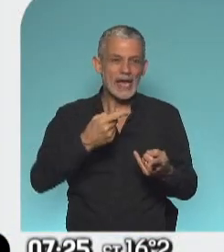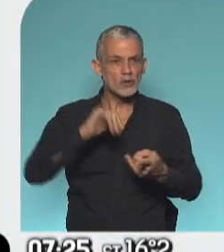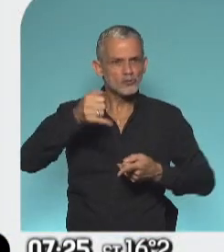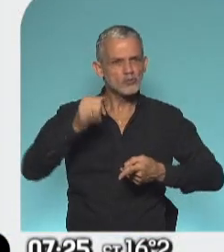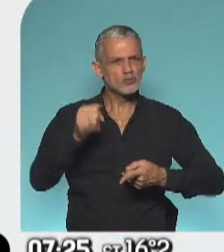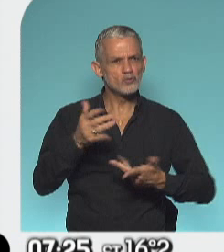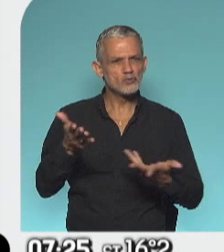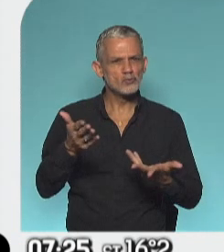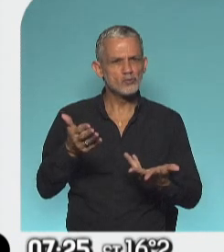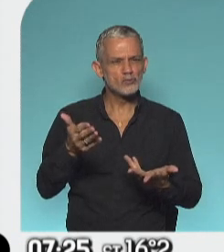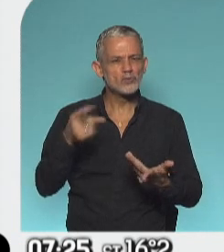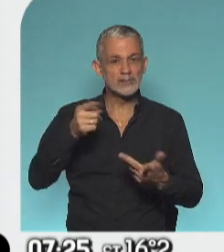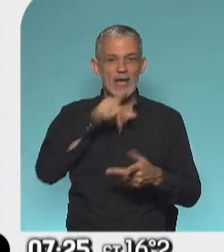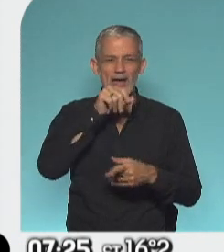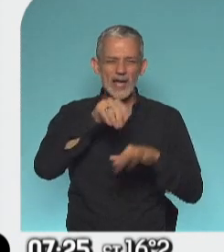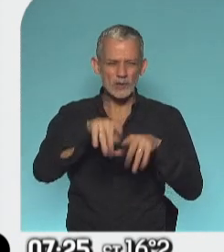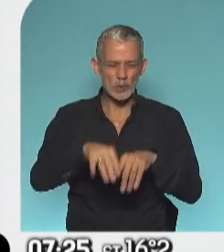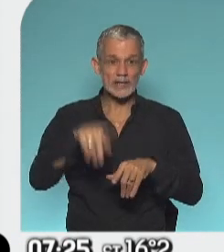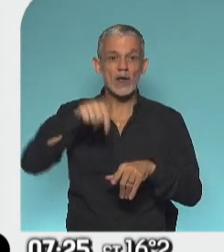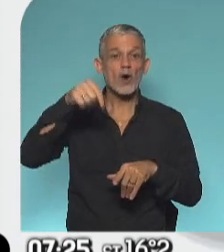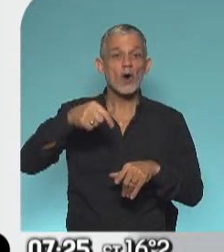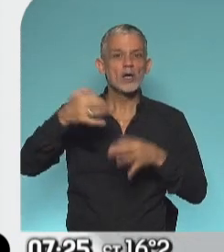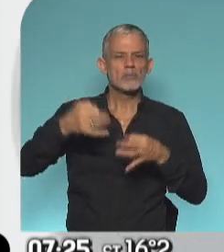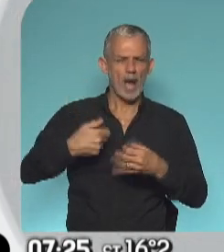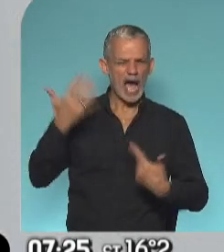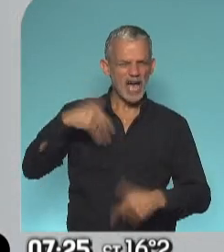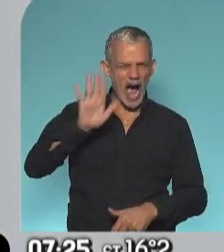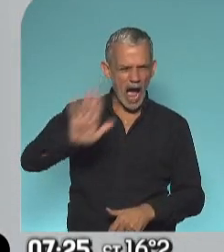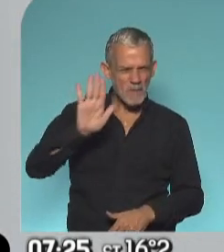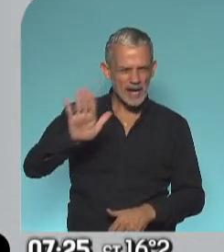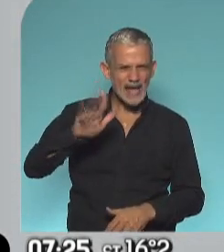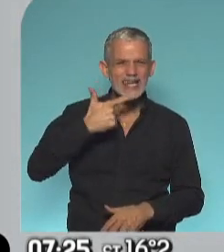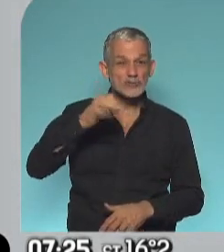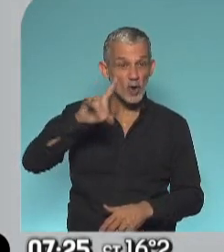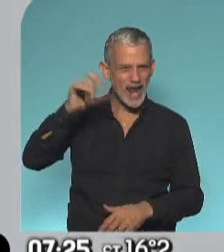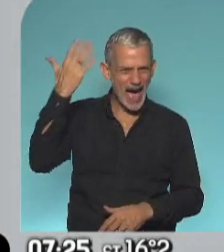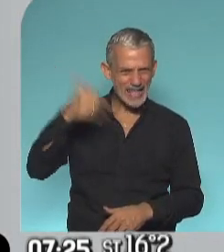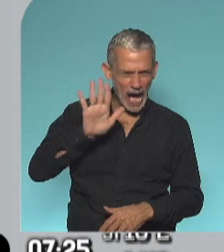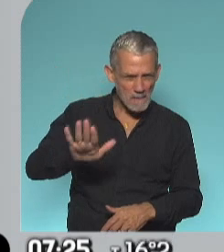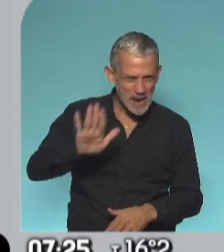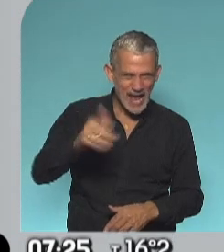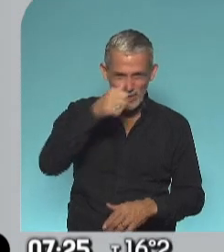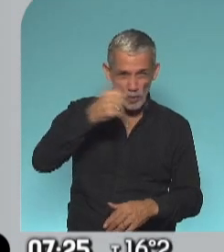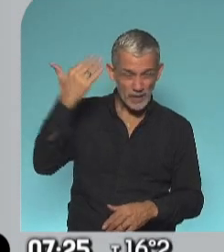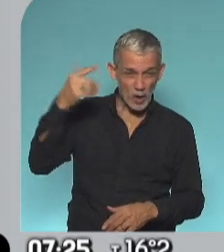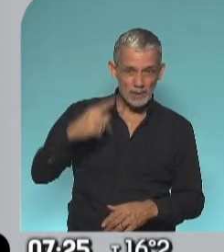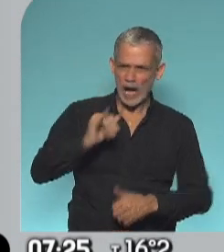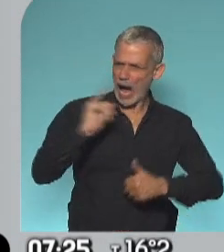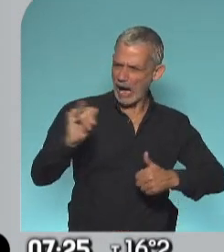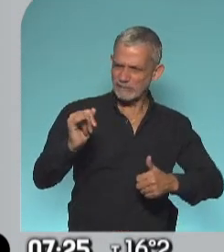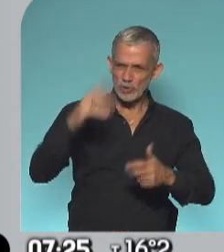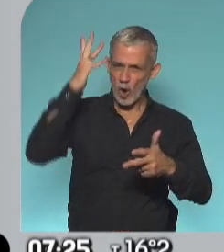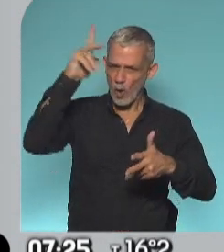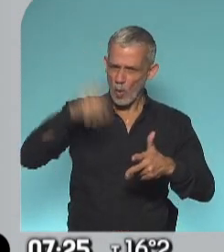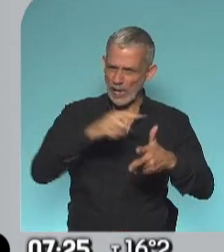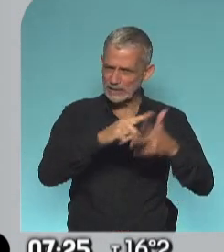muy contundente también a través de Twitter. Hoy se cumplió la amenaza de Joaquín Morales Solá, que en su columna del domingo pasado le advirtió a los jueces de